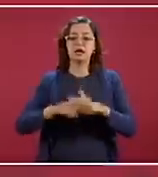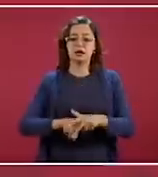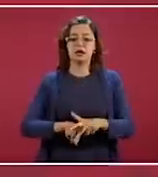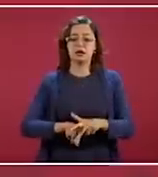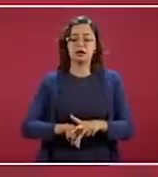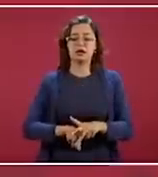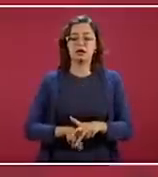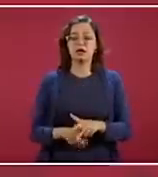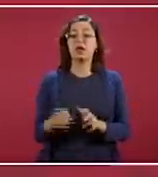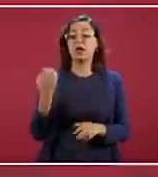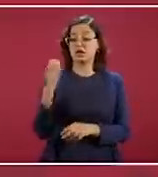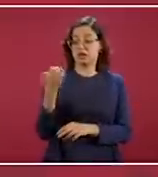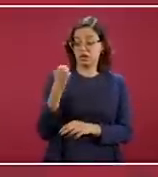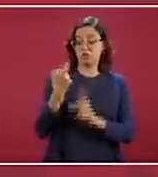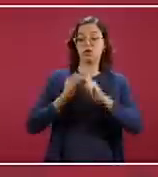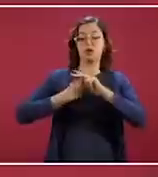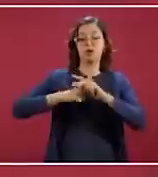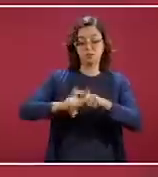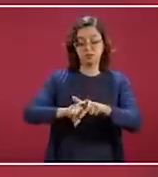desde enero